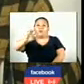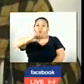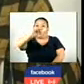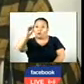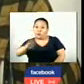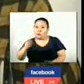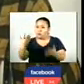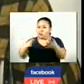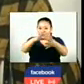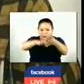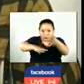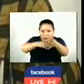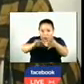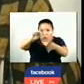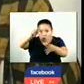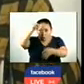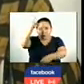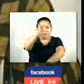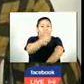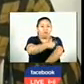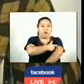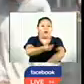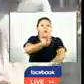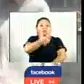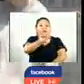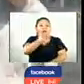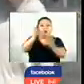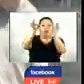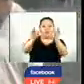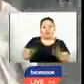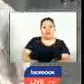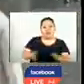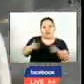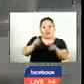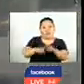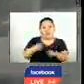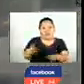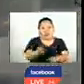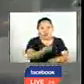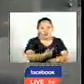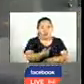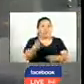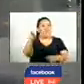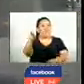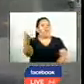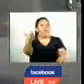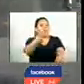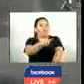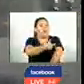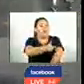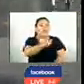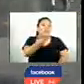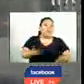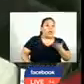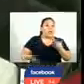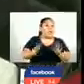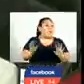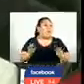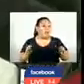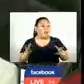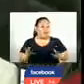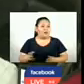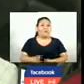están completamente vacunados según datos oficiales pero la mayoría de quienes aún no han sido inmunizados probablemente no lo hará